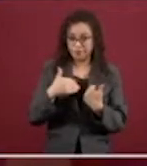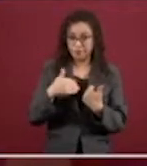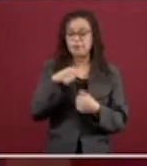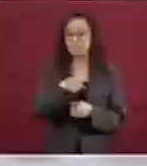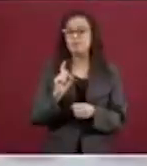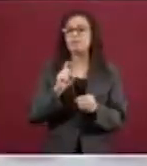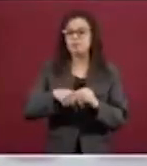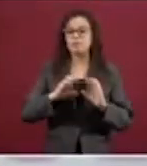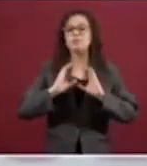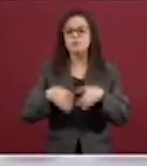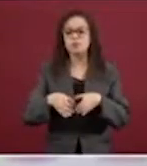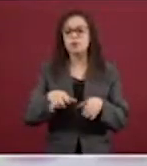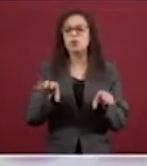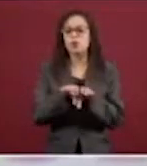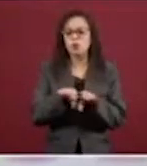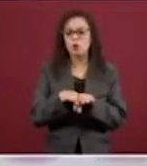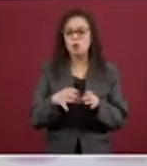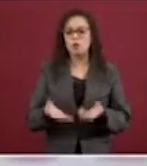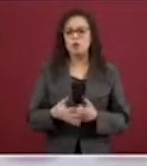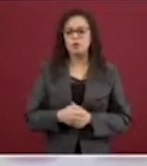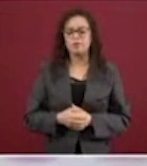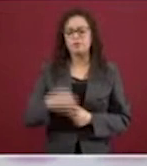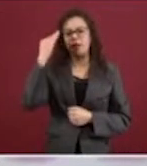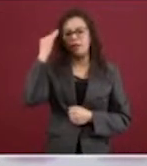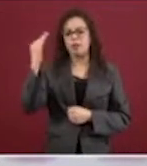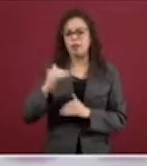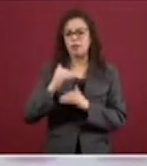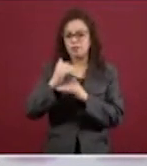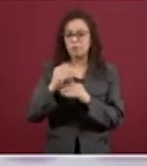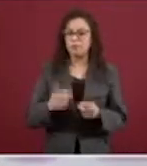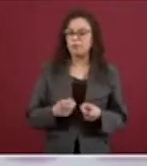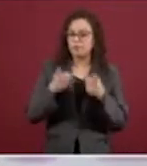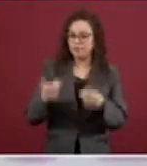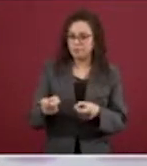una contratación que será por tiempo y obra determinada, que les da seguridad social,